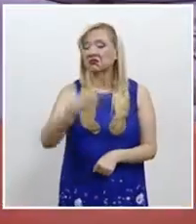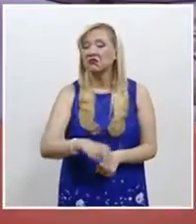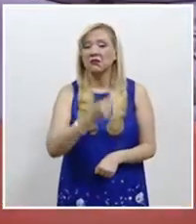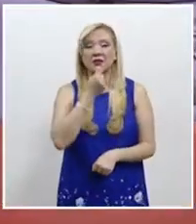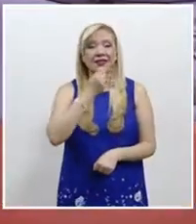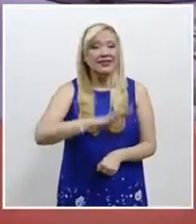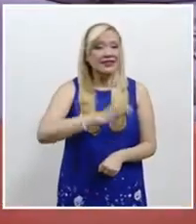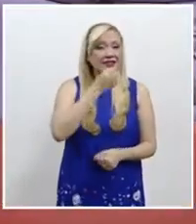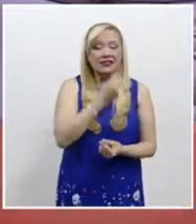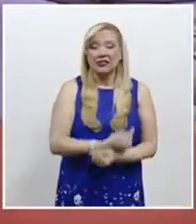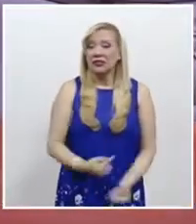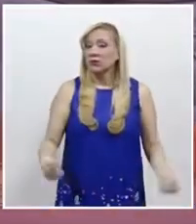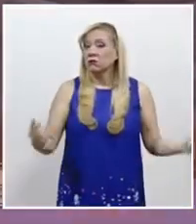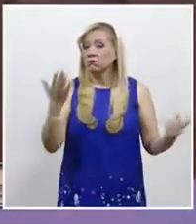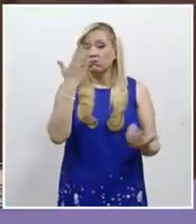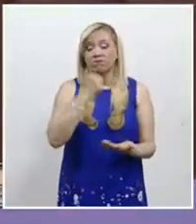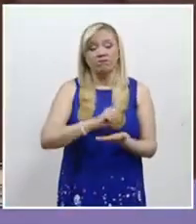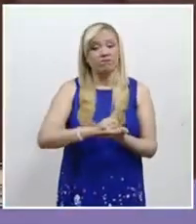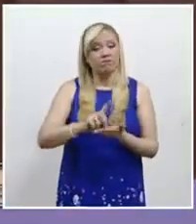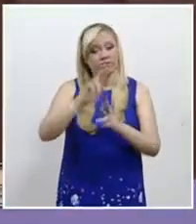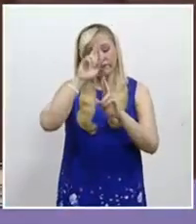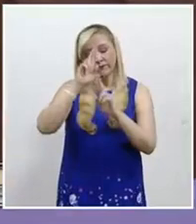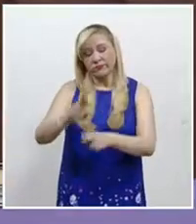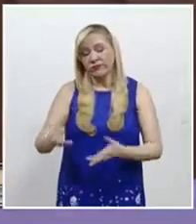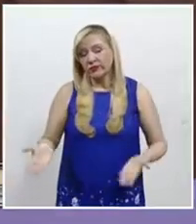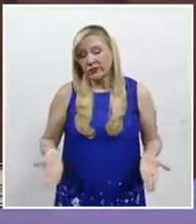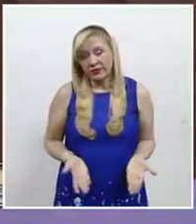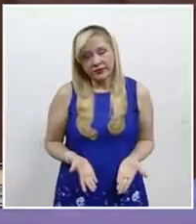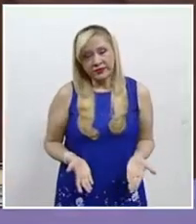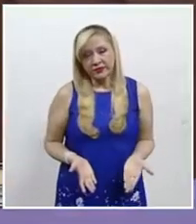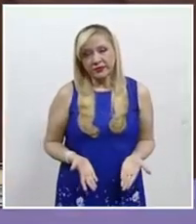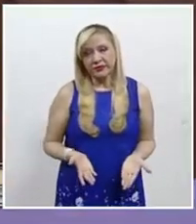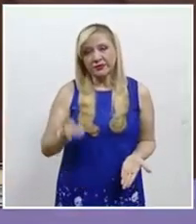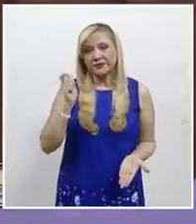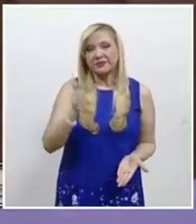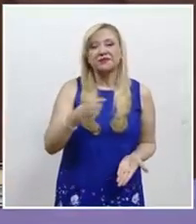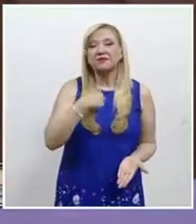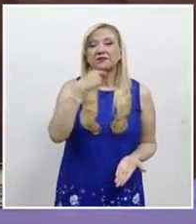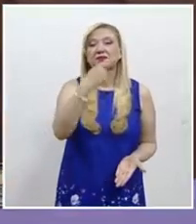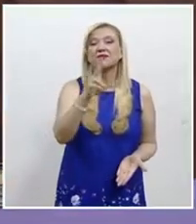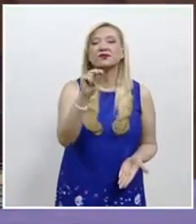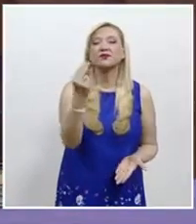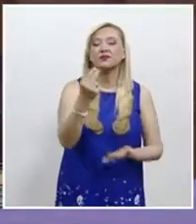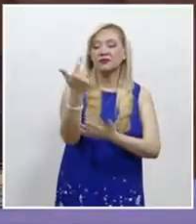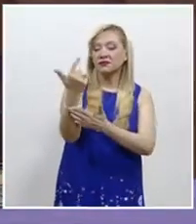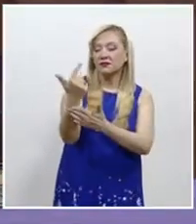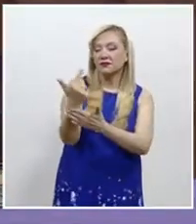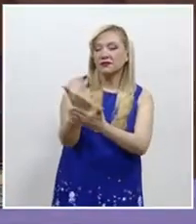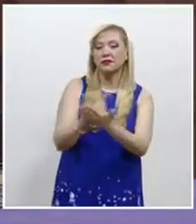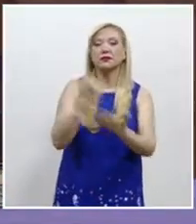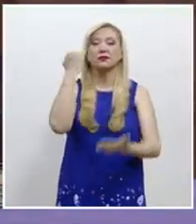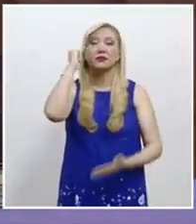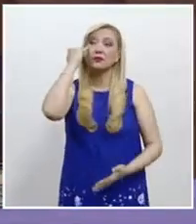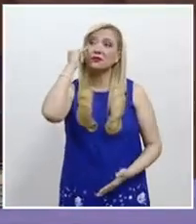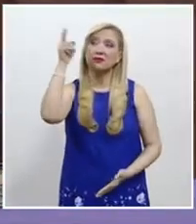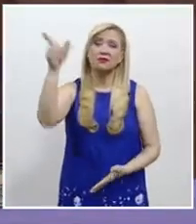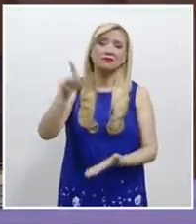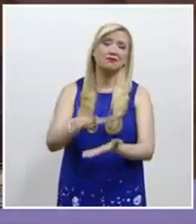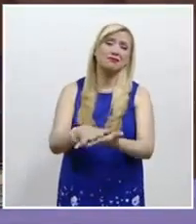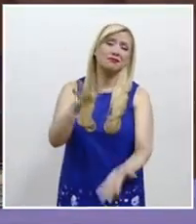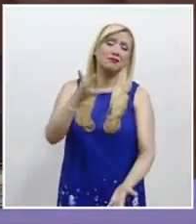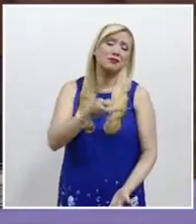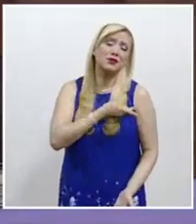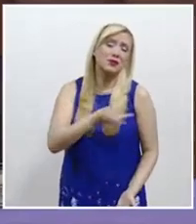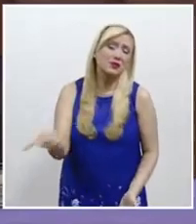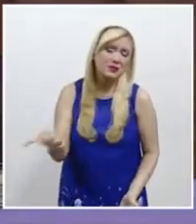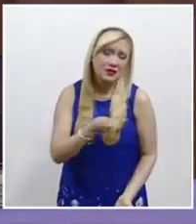tienen garantizados sus derechos. No necesito decir que 7 de cada 10 niños, 8 de cada 10 niños en poblaciones indígenas viven en pobreza.